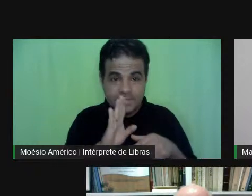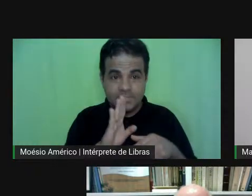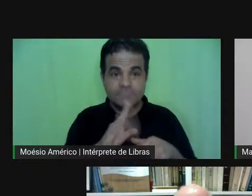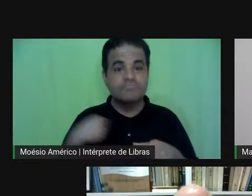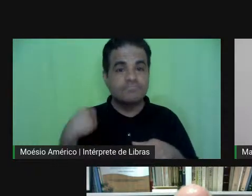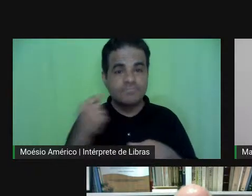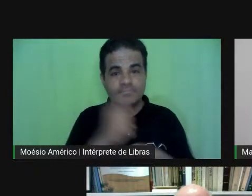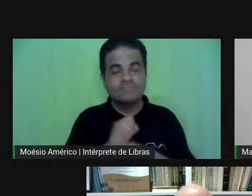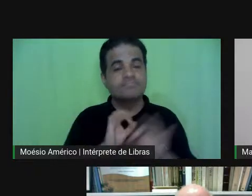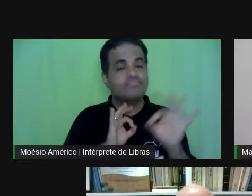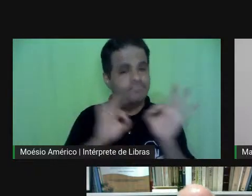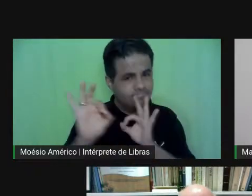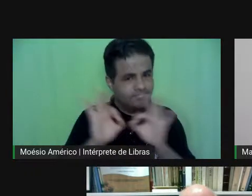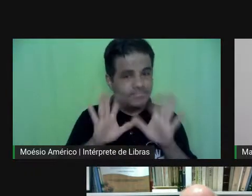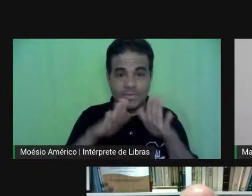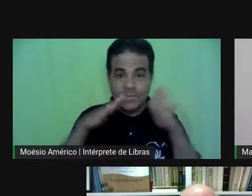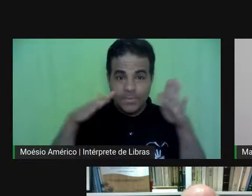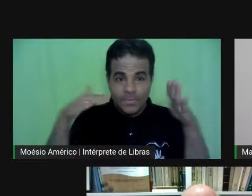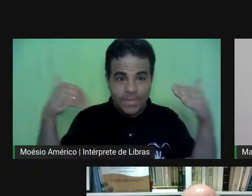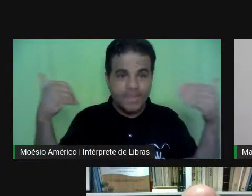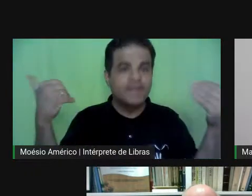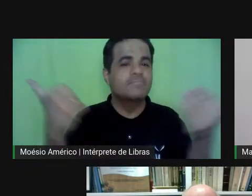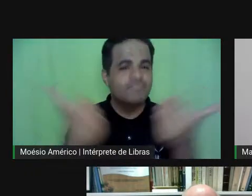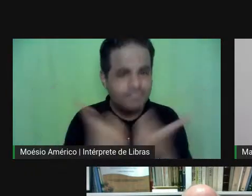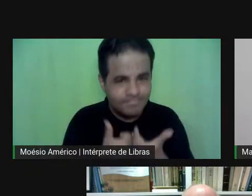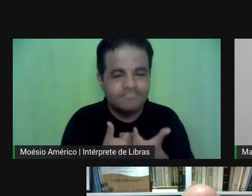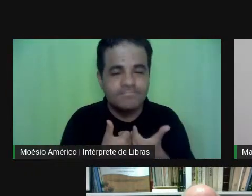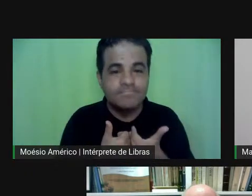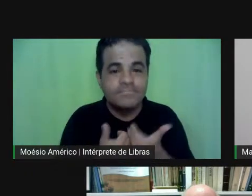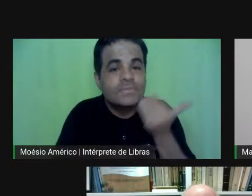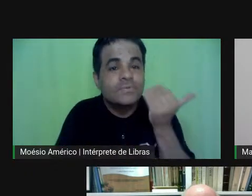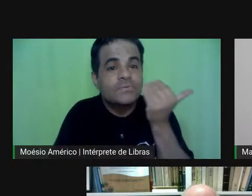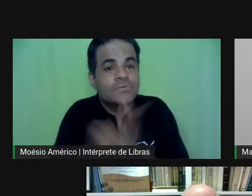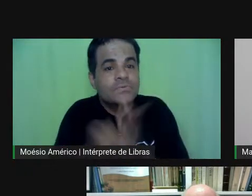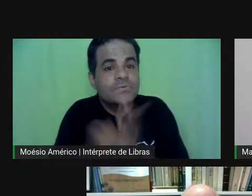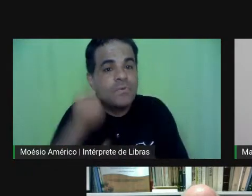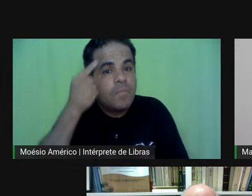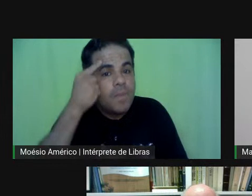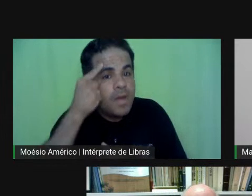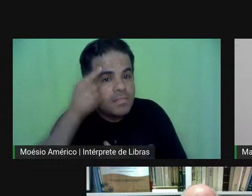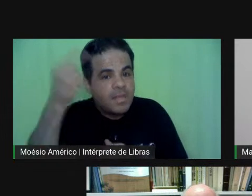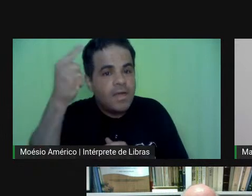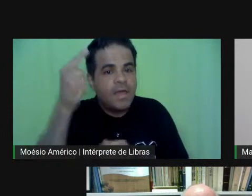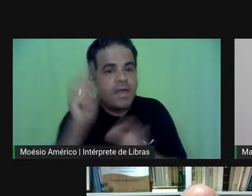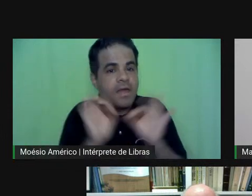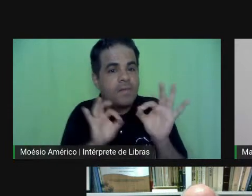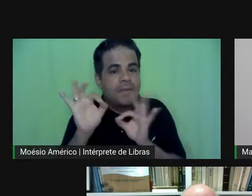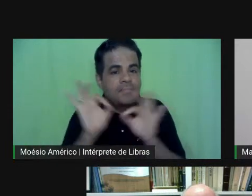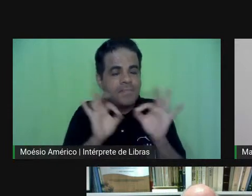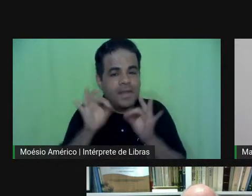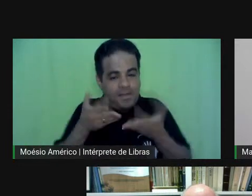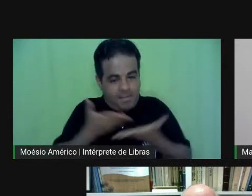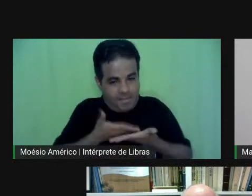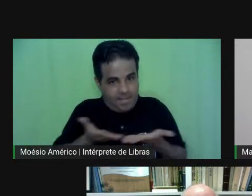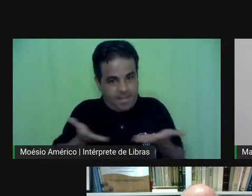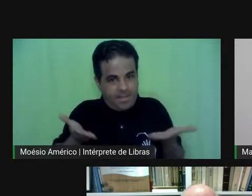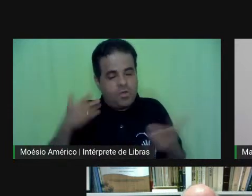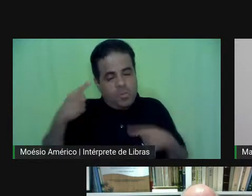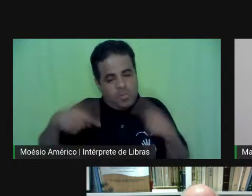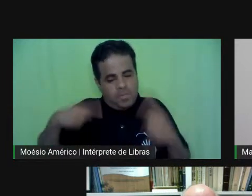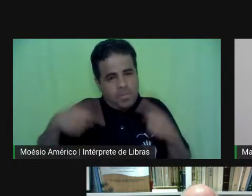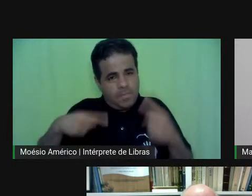ese congreso y surgió como de ella nos hacemos esta preparación con un